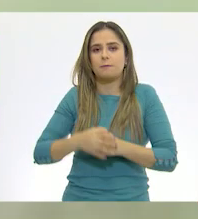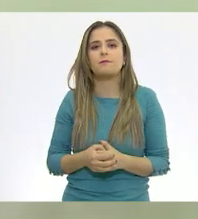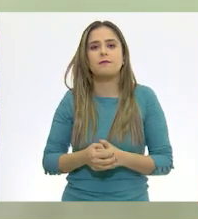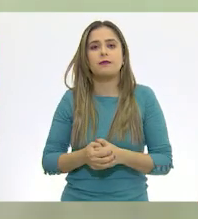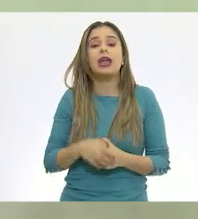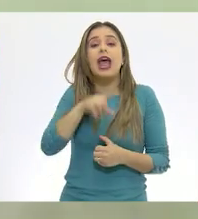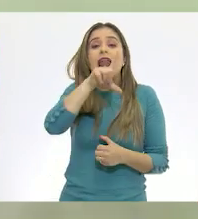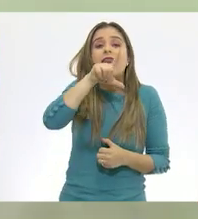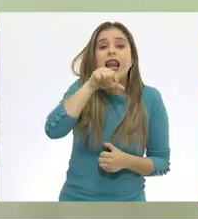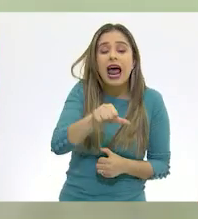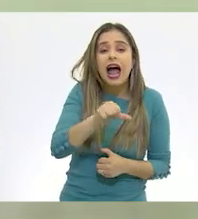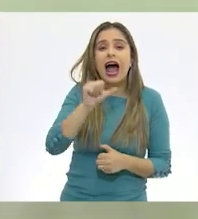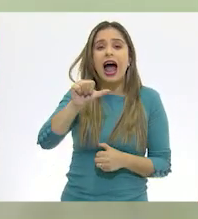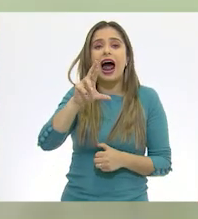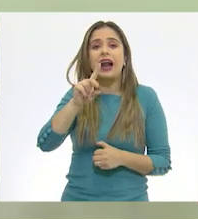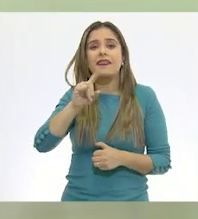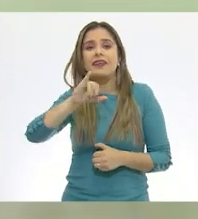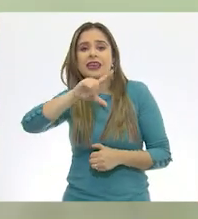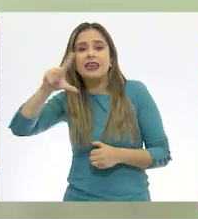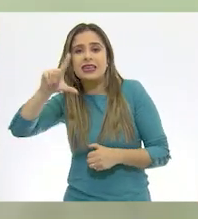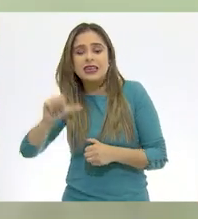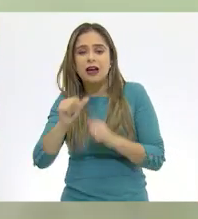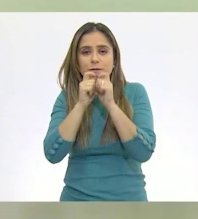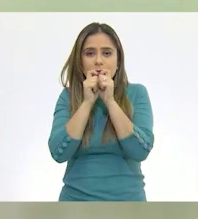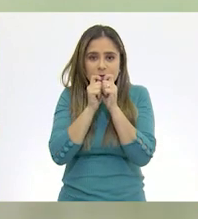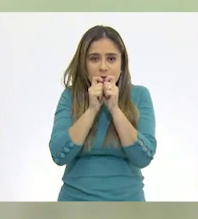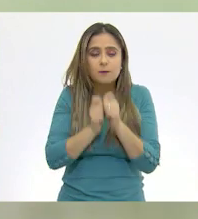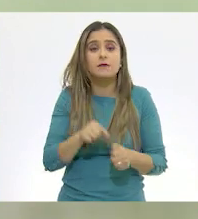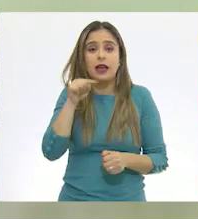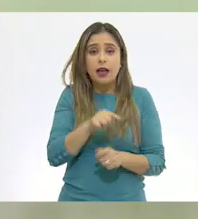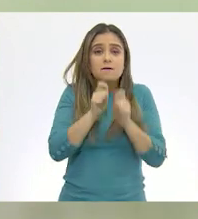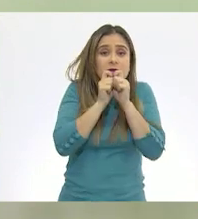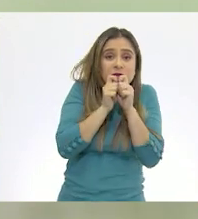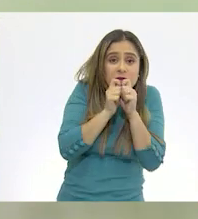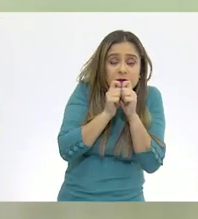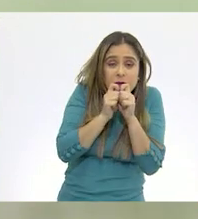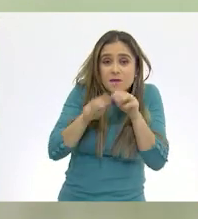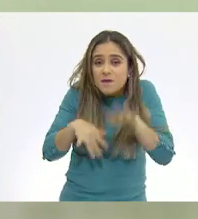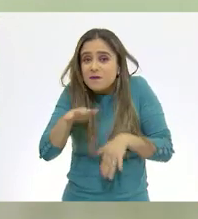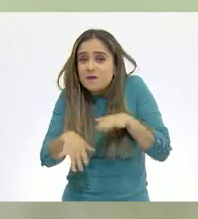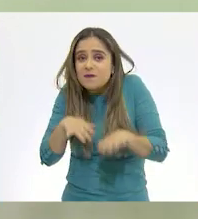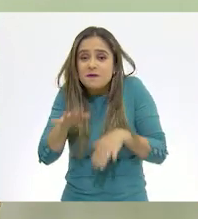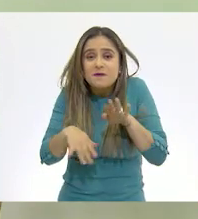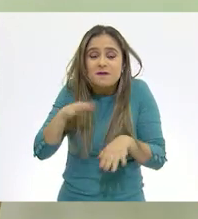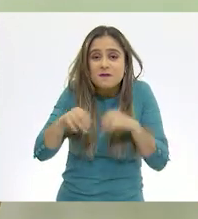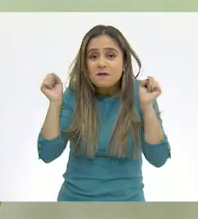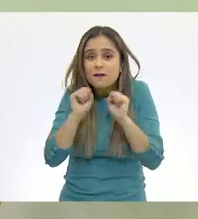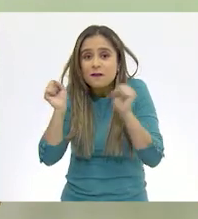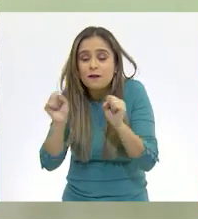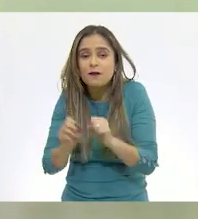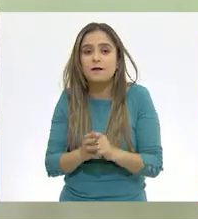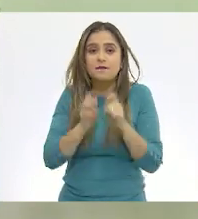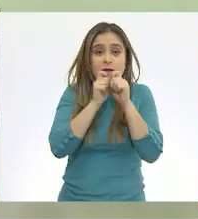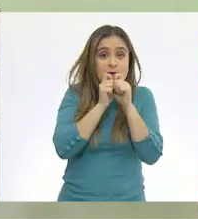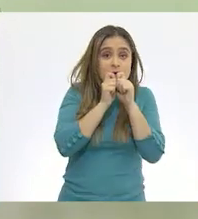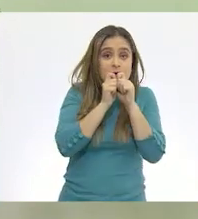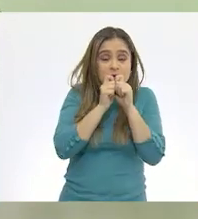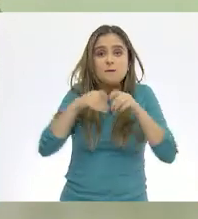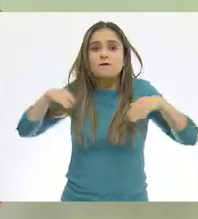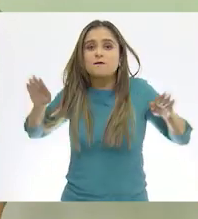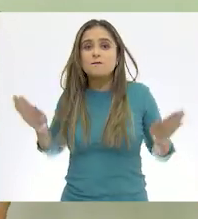La Ardilla. La ardilla corre. La ardilla